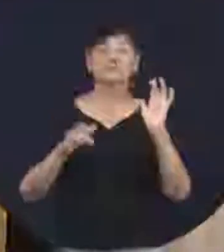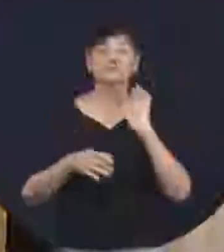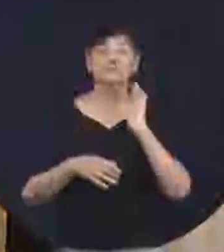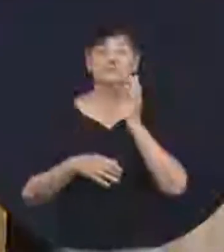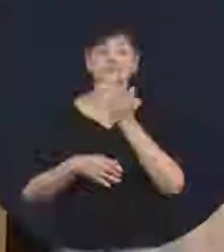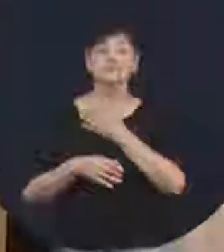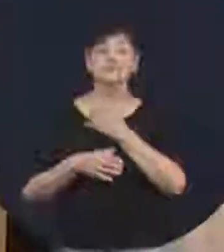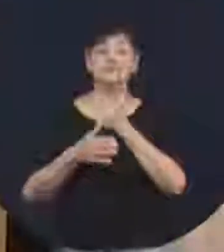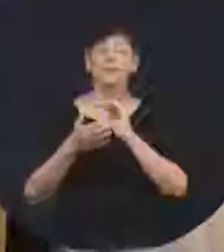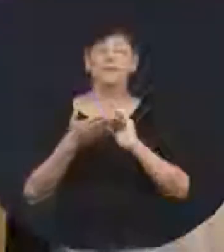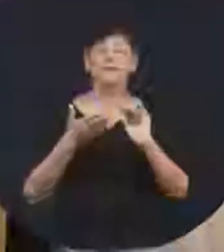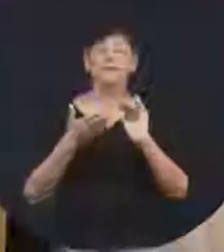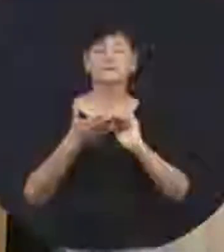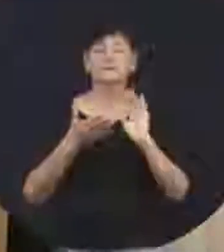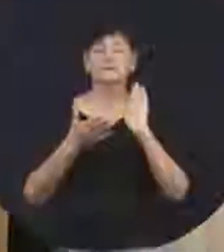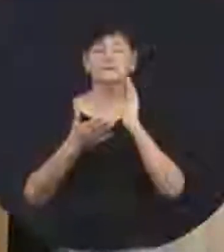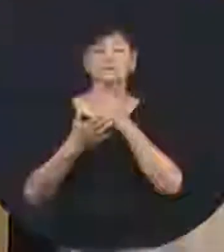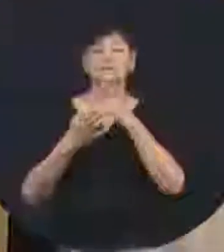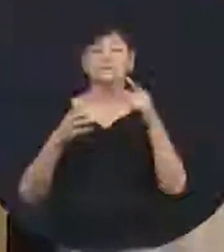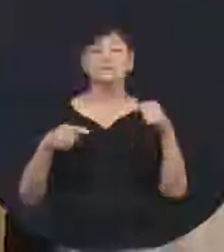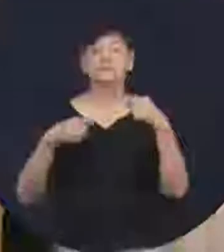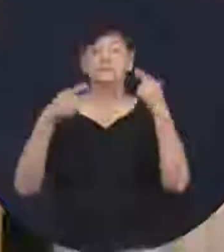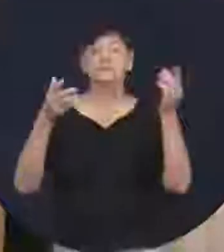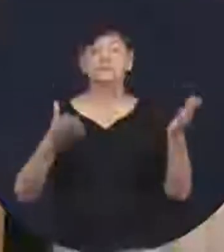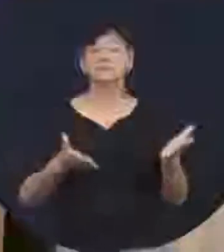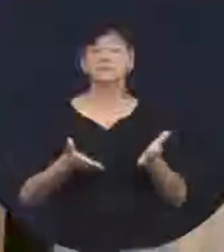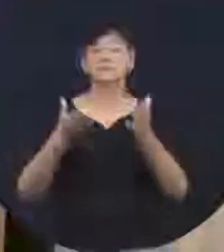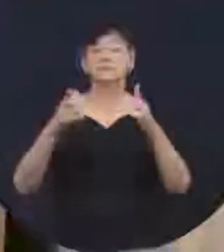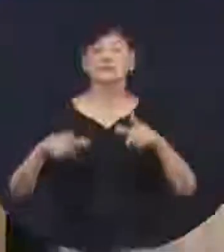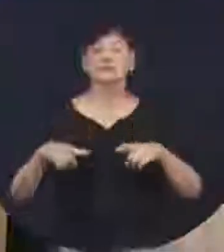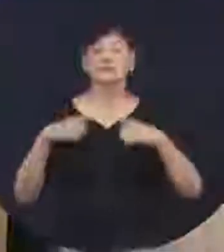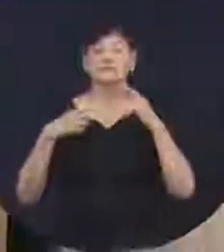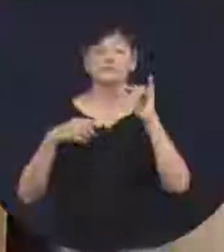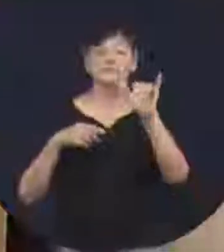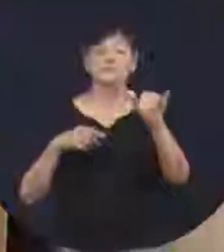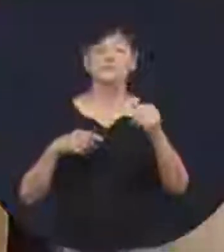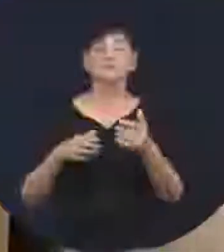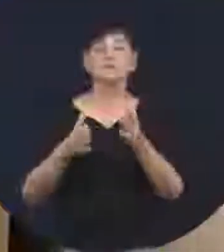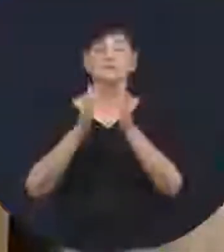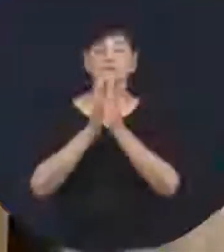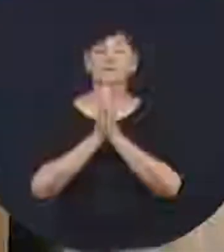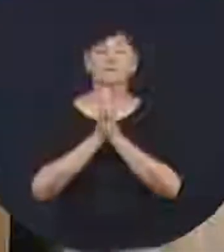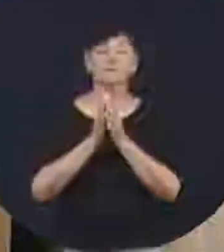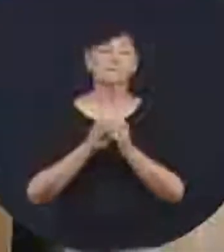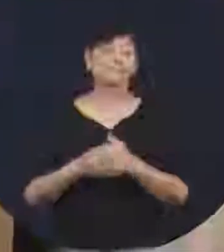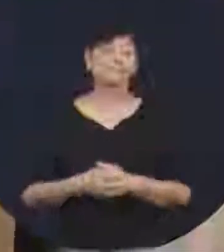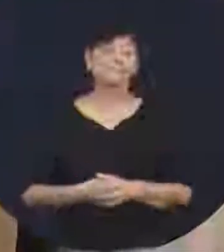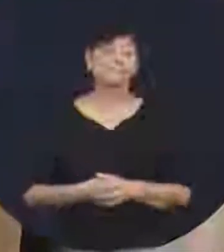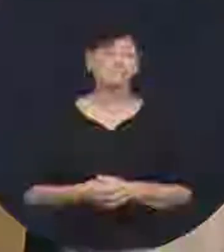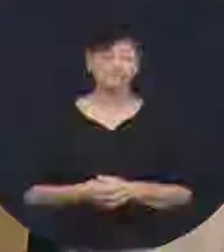nosotros, perdone nuestros pecados y nos lleve a la vida eterna. Amén. Amén.